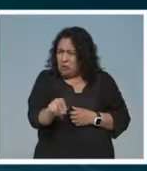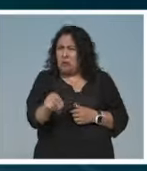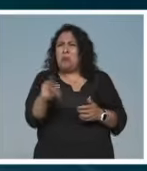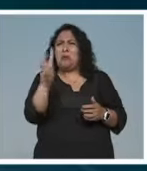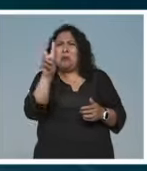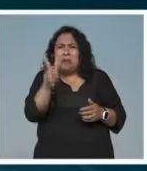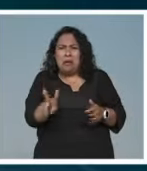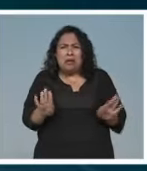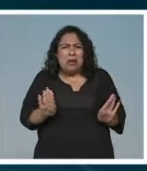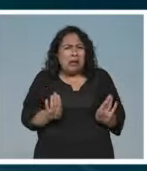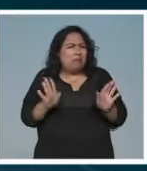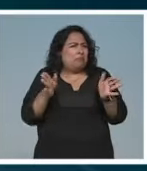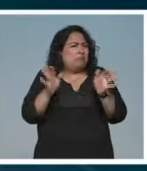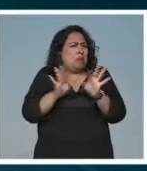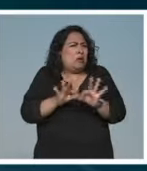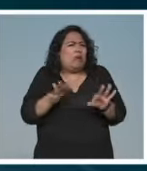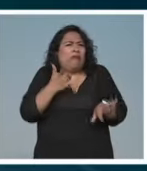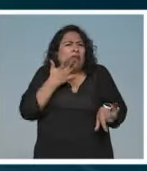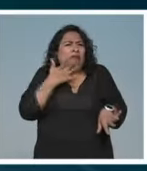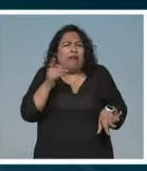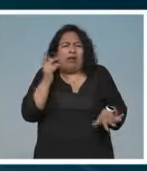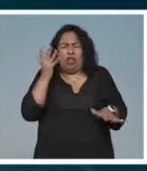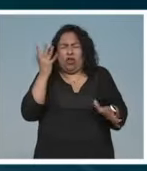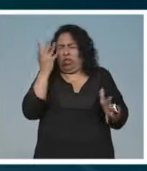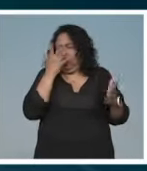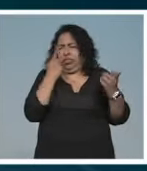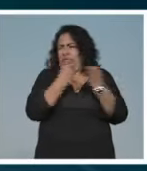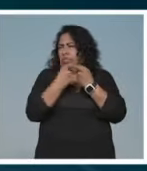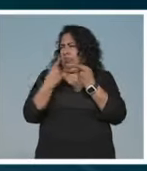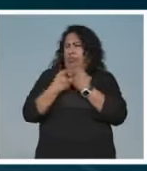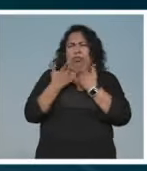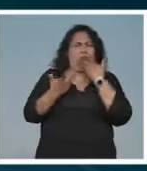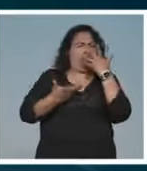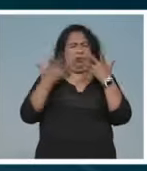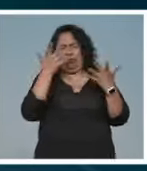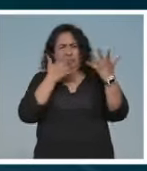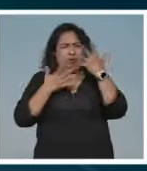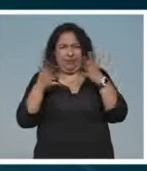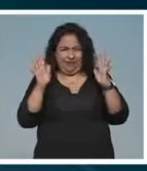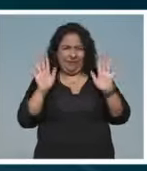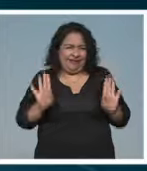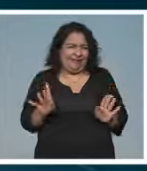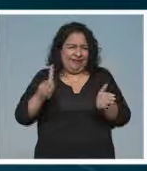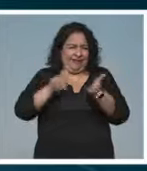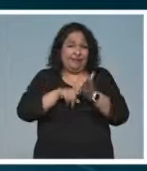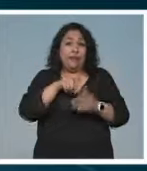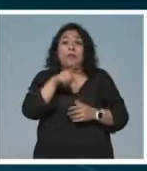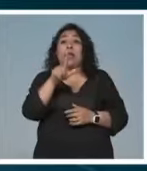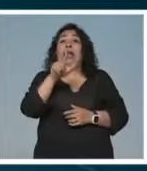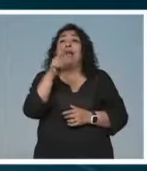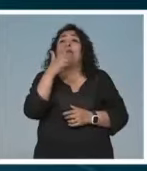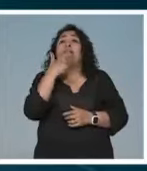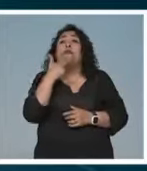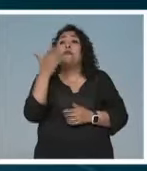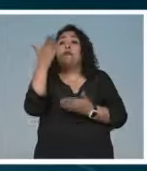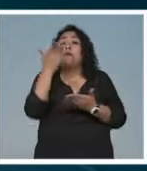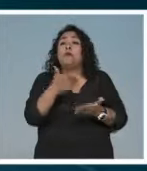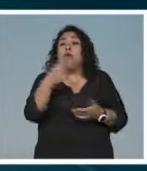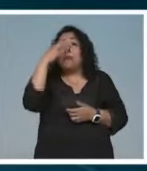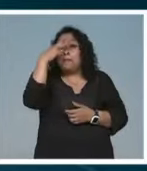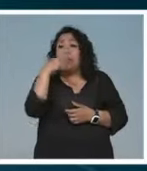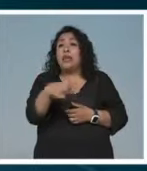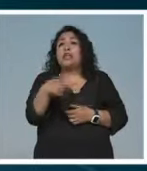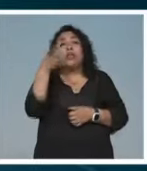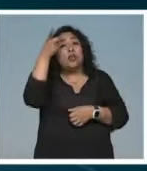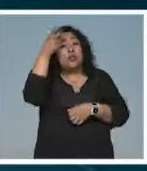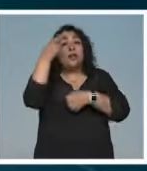elementos muy esenciales de confusiones, ¿no?, de enredos. La Ternura llega a México, dirigida